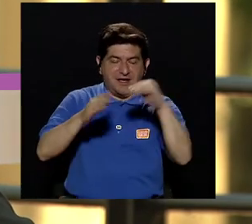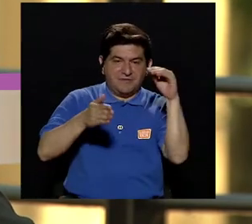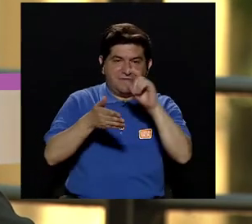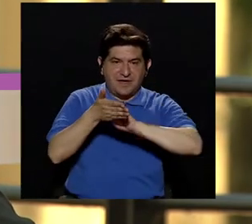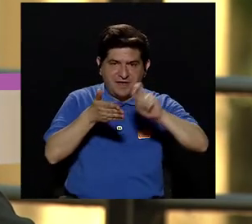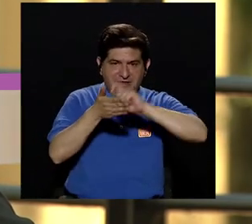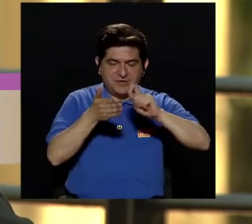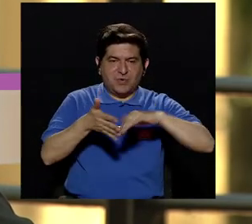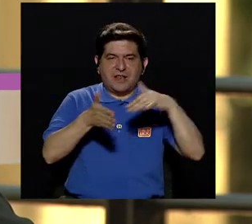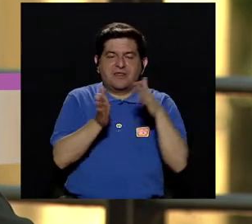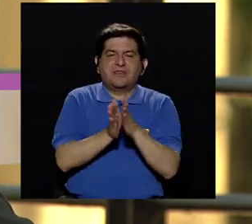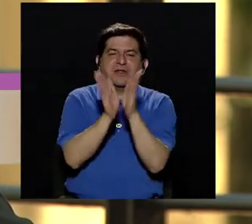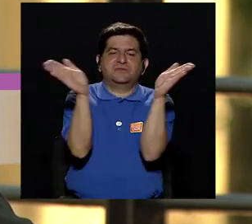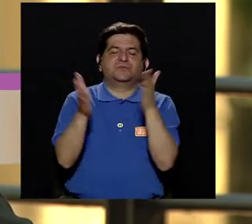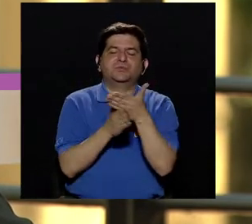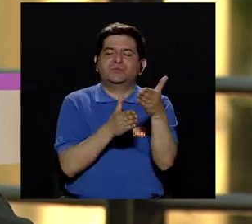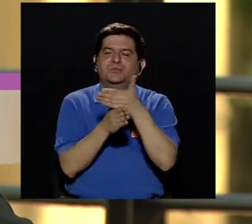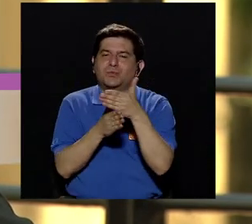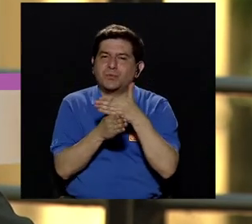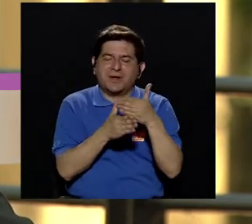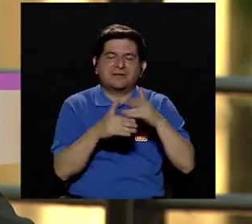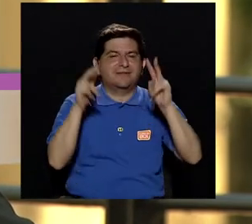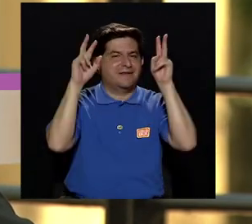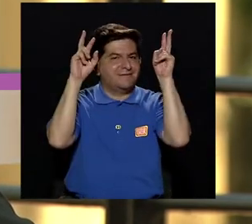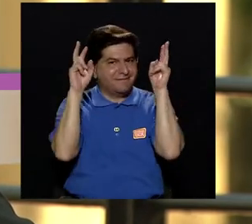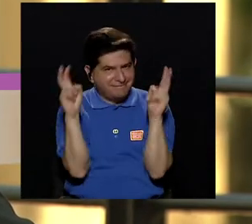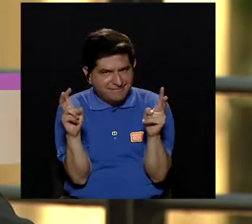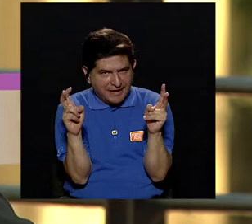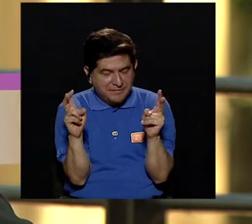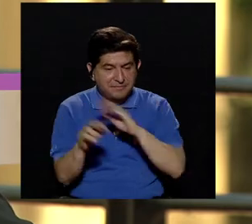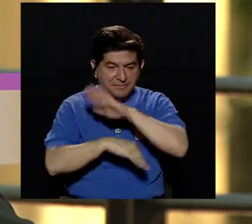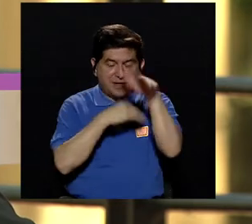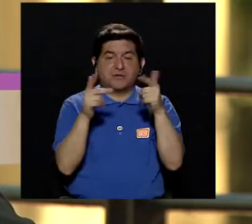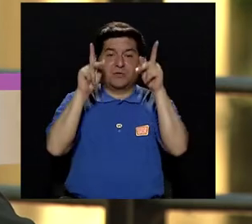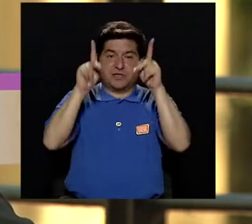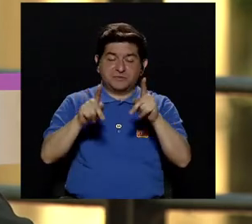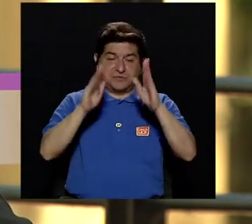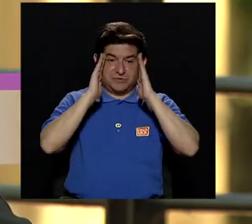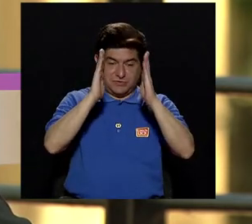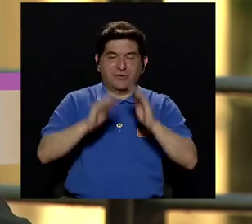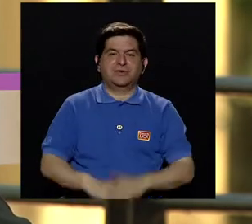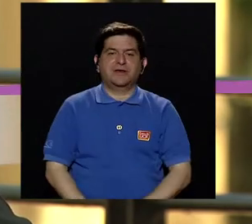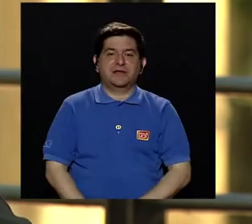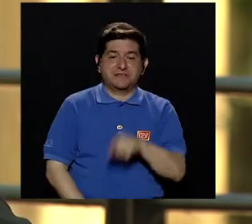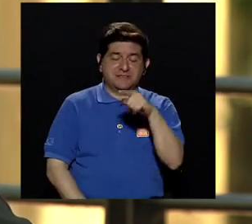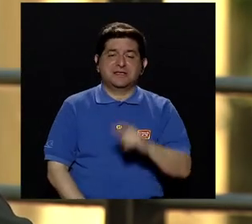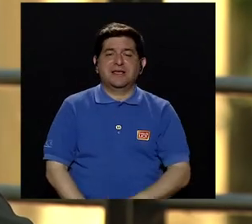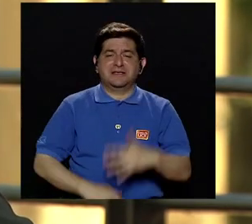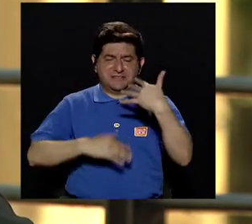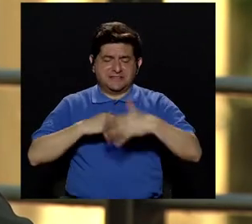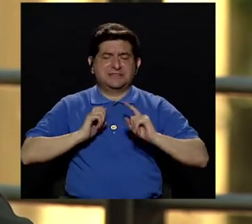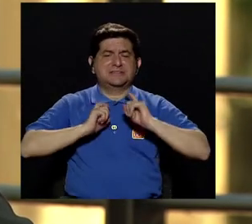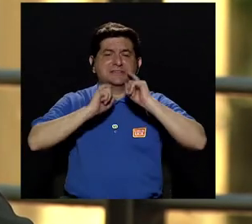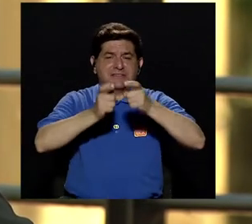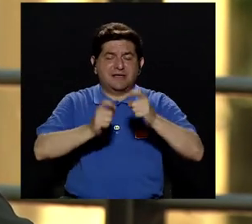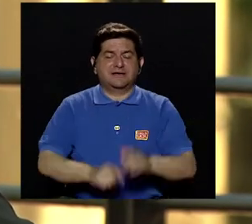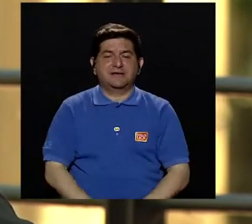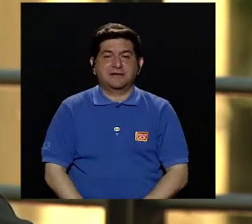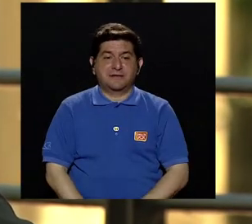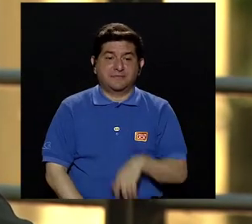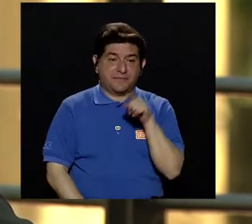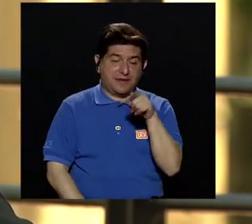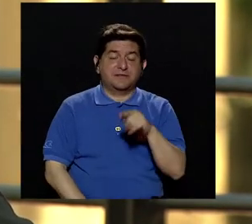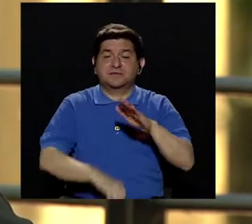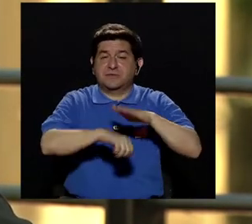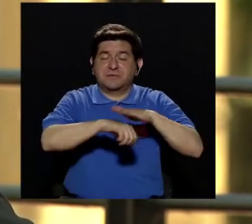Escuela de Estudios Generales, compartiéndoles un tema pues, que a todos nos convoca, y es la donación de sangre. ¿Por qué? Porque pues, gracias